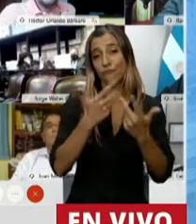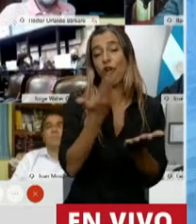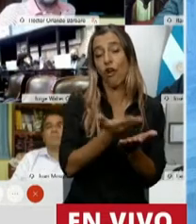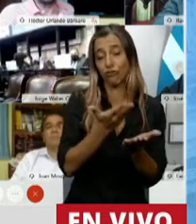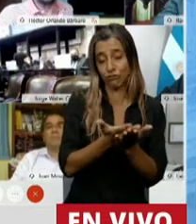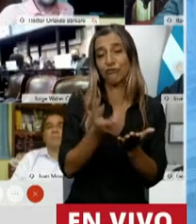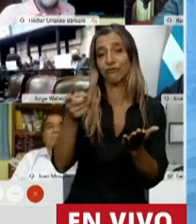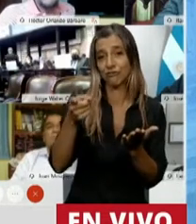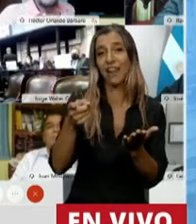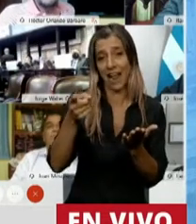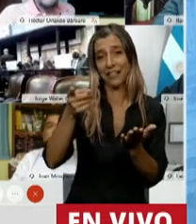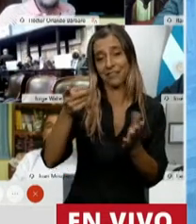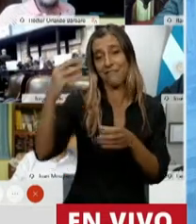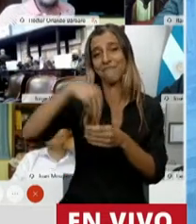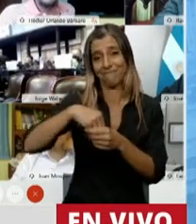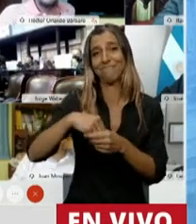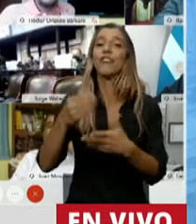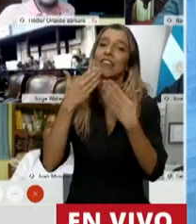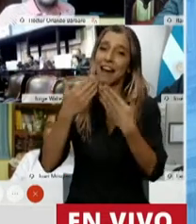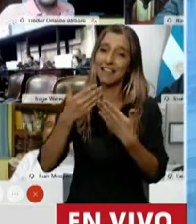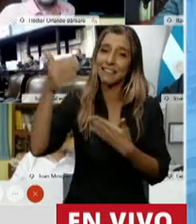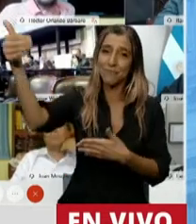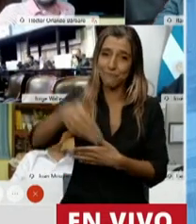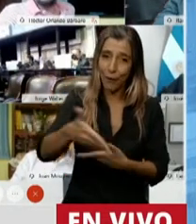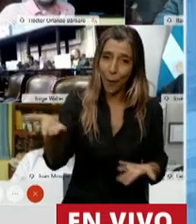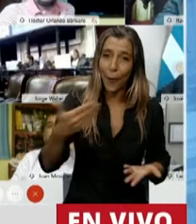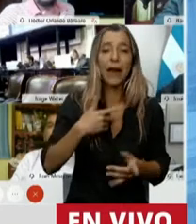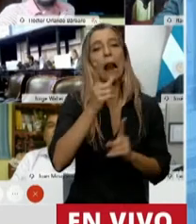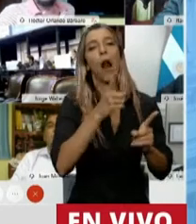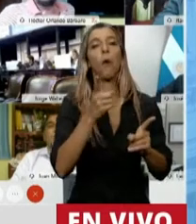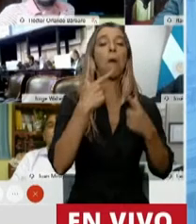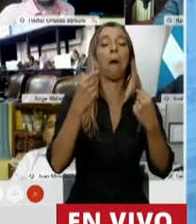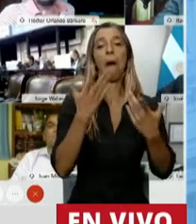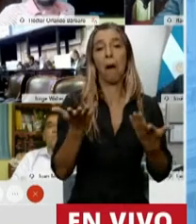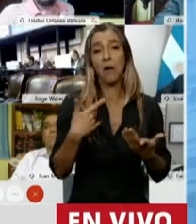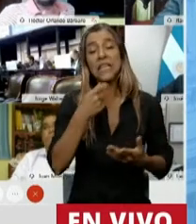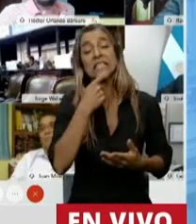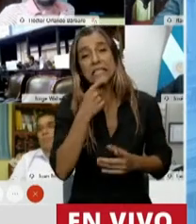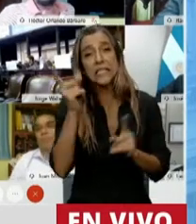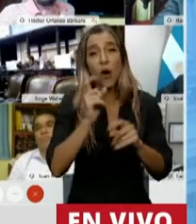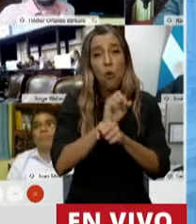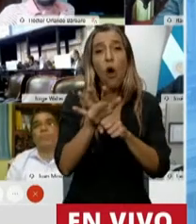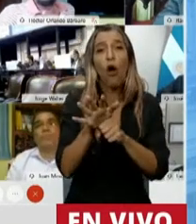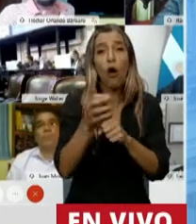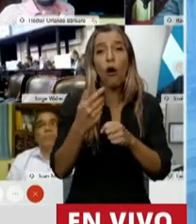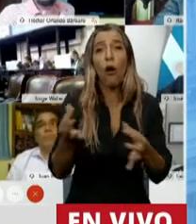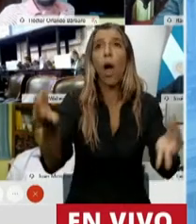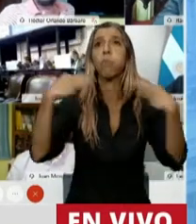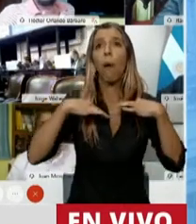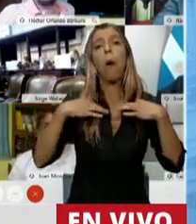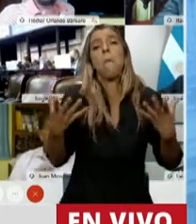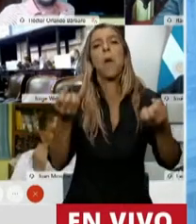esta noche. Y dijeron algunas barbaridades. Así que si alguno nos contagiamos el coronavirus, bienvenido,